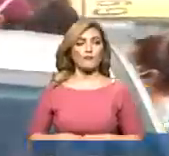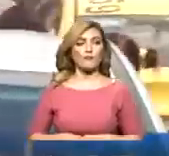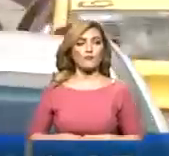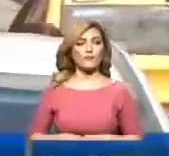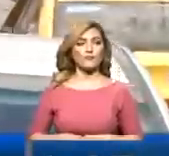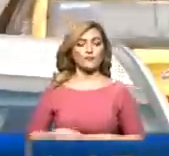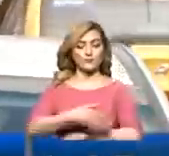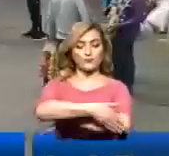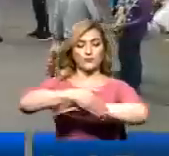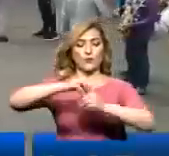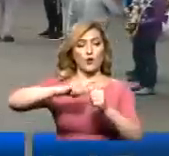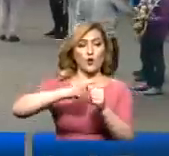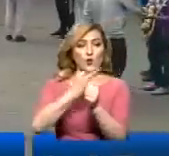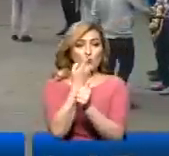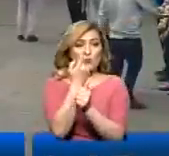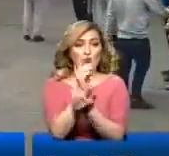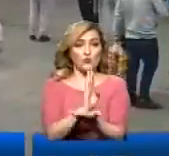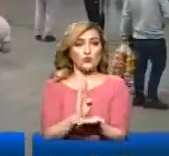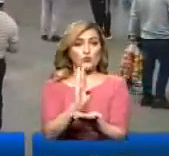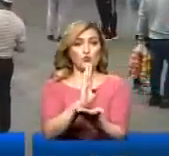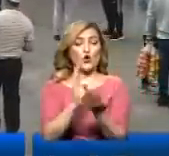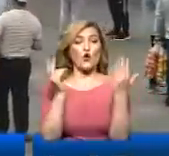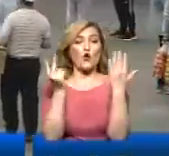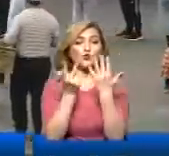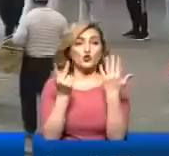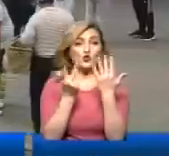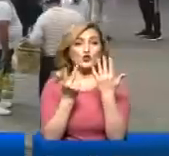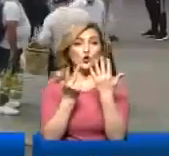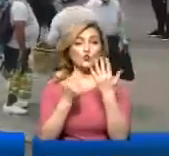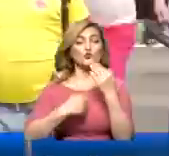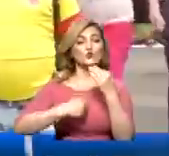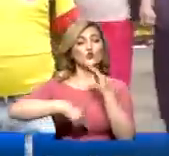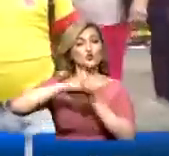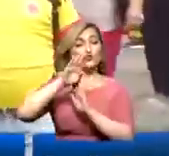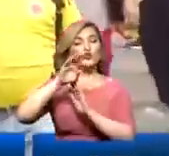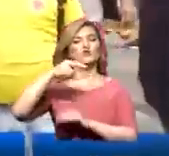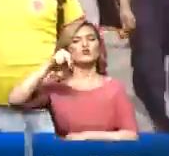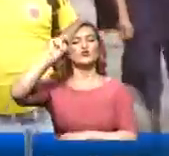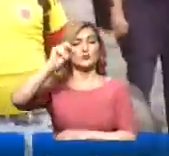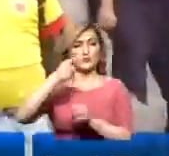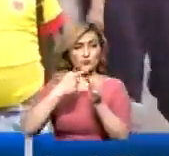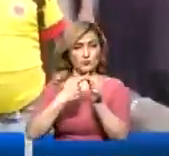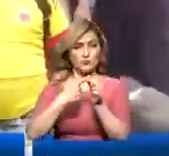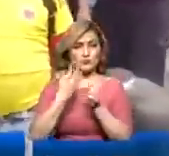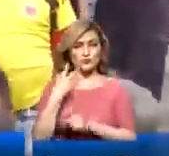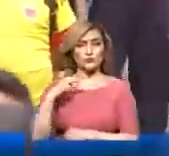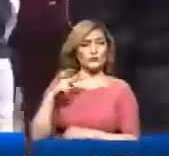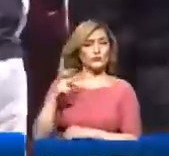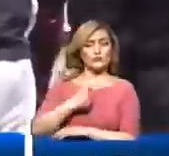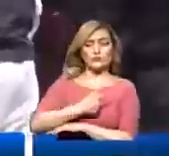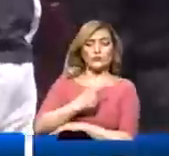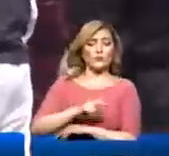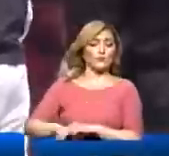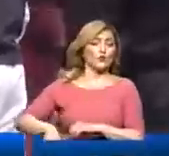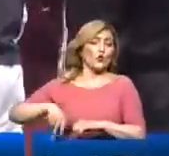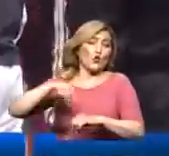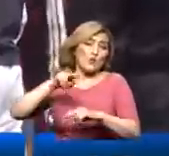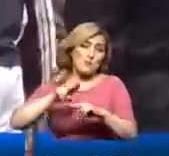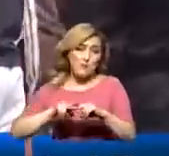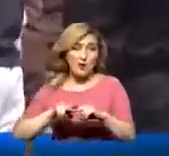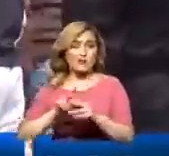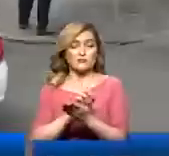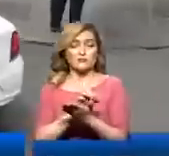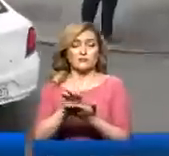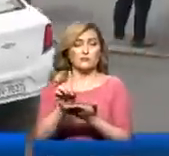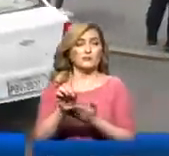Esta es la calle principal del barrio Cotocollao, al norte de Quito. Su apariencia es la de un día normal entre semana.